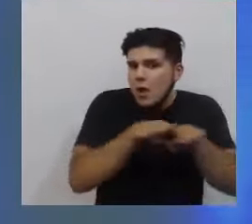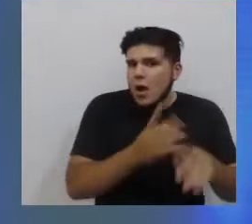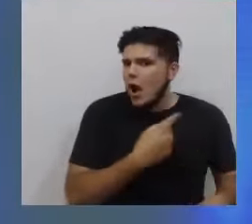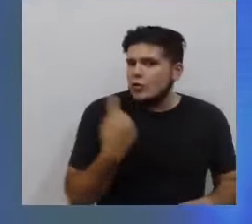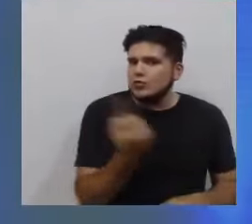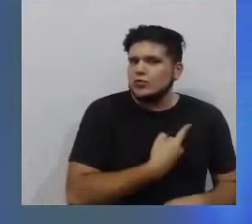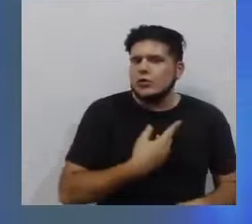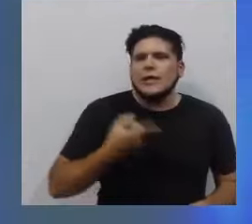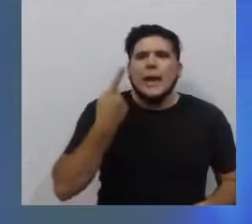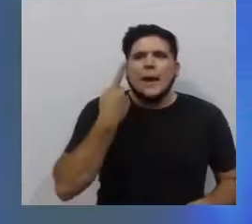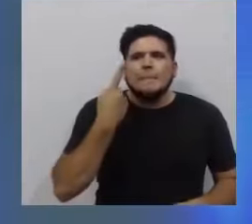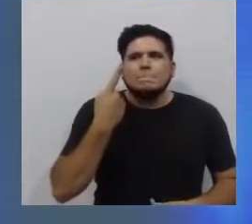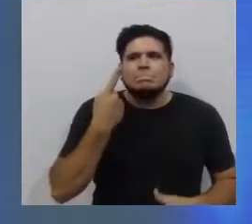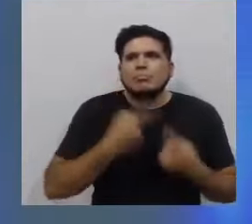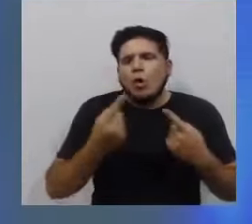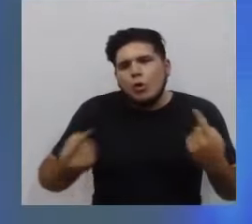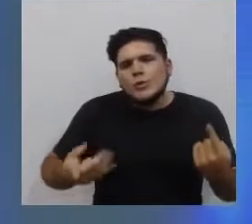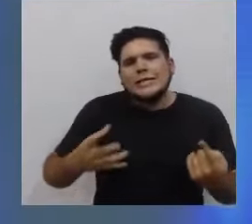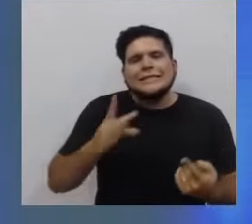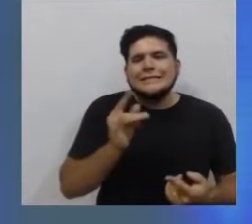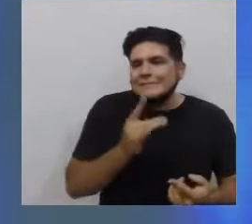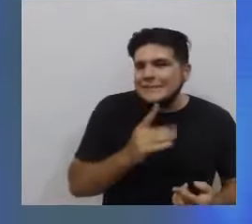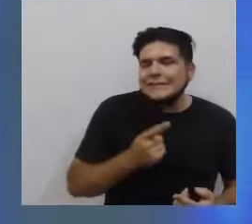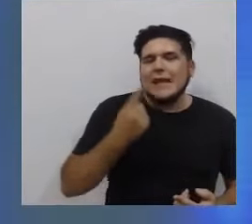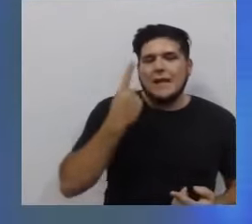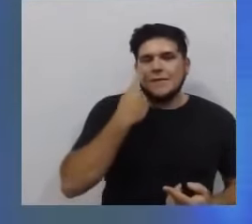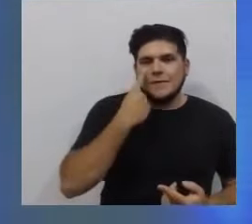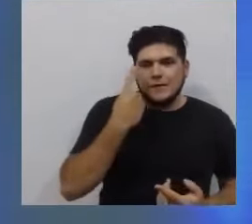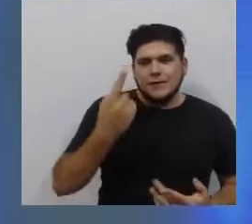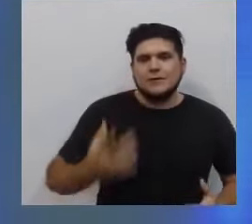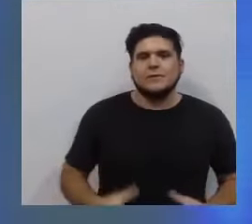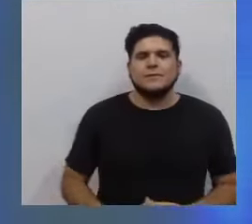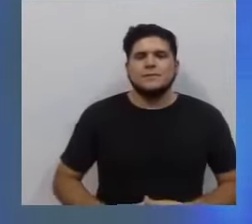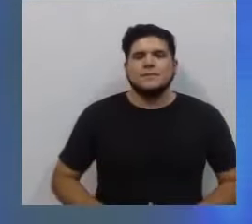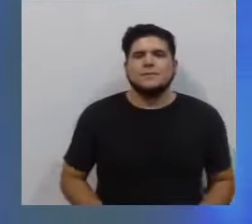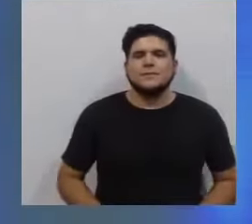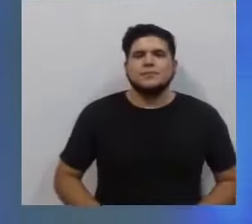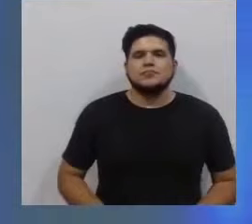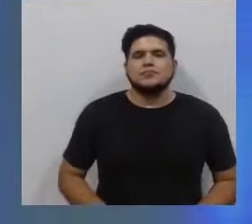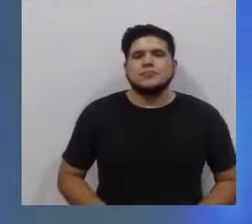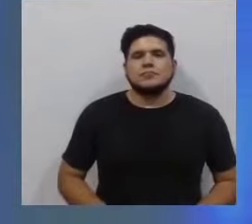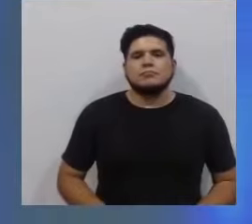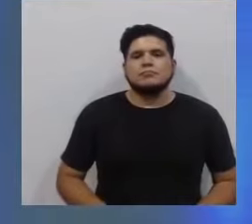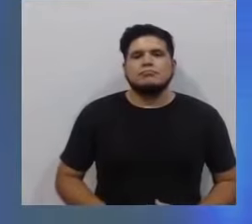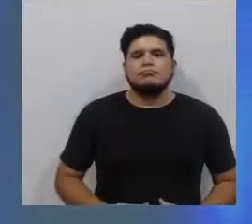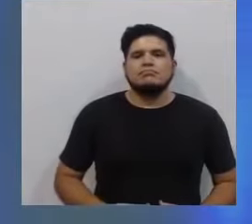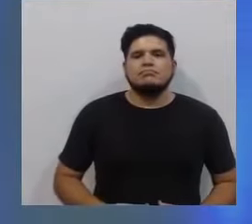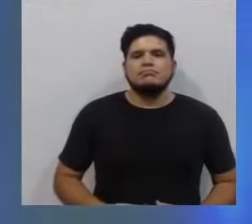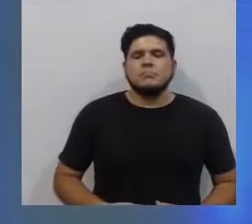frentes en donde también tenía momentos en donde él veía barreras